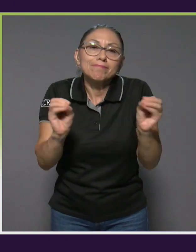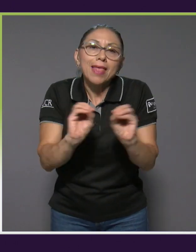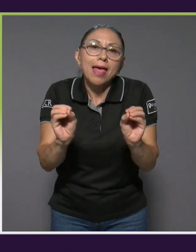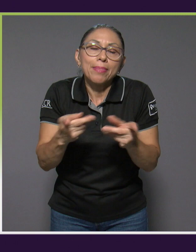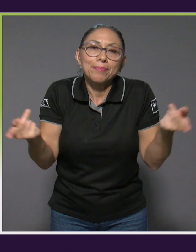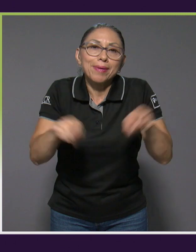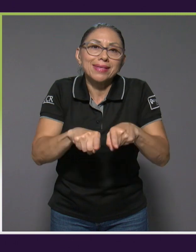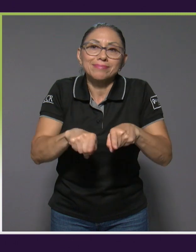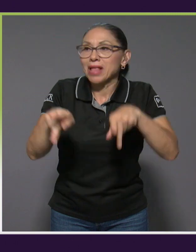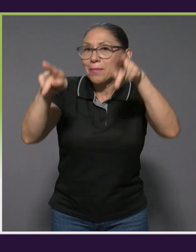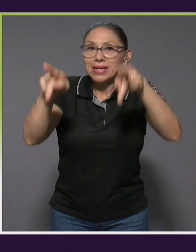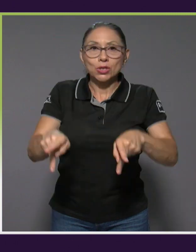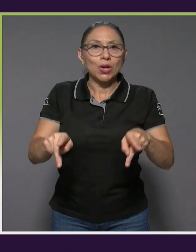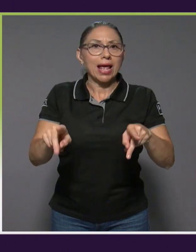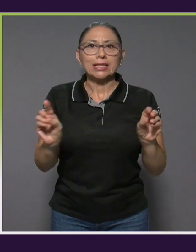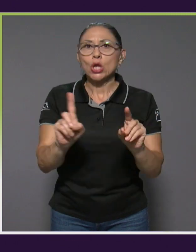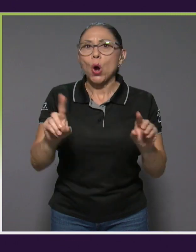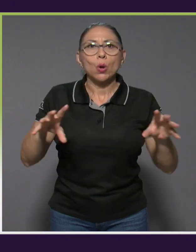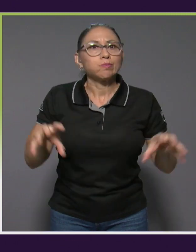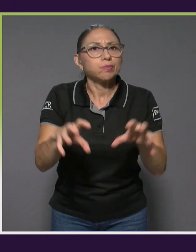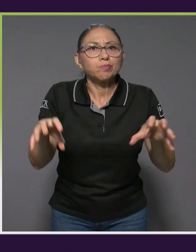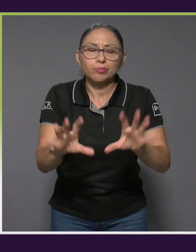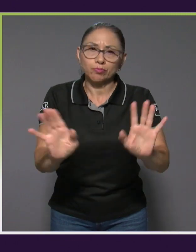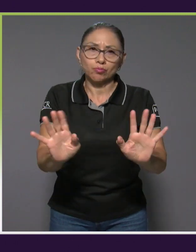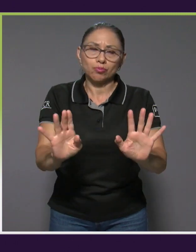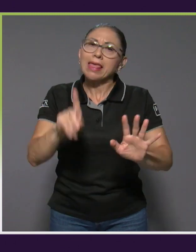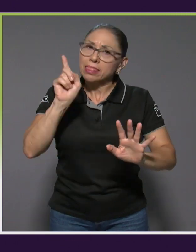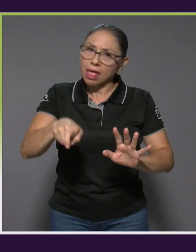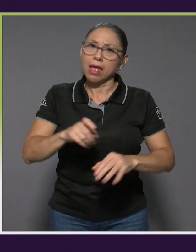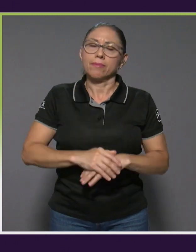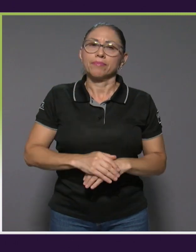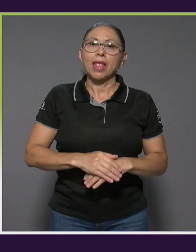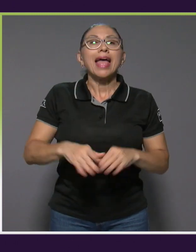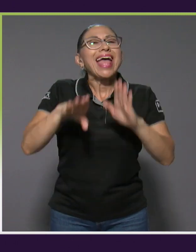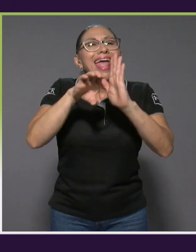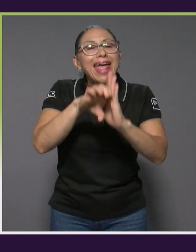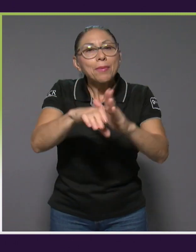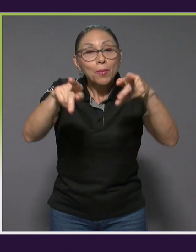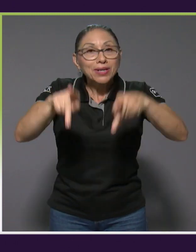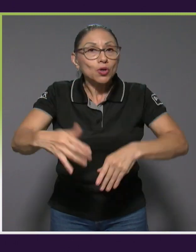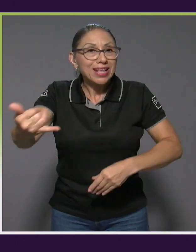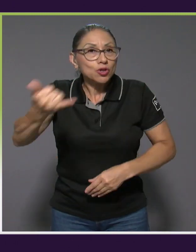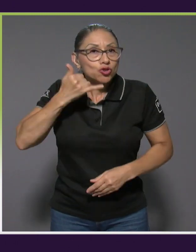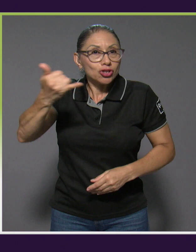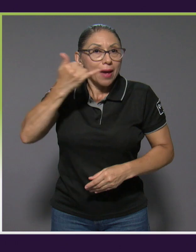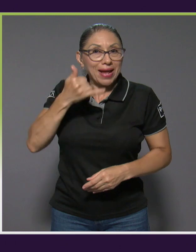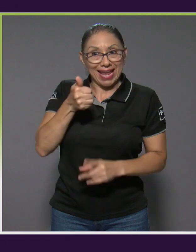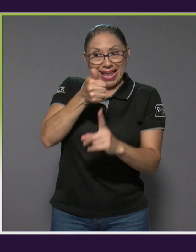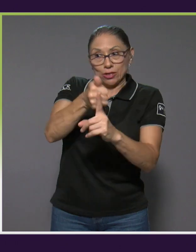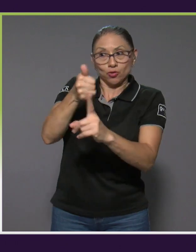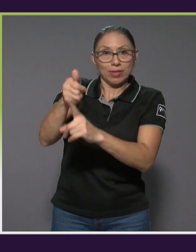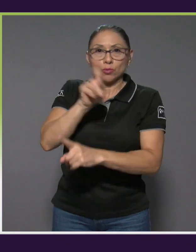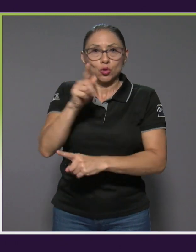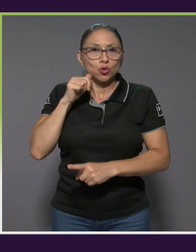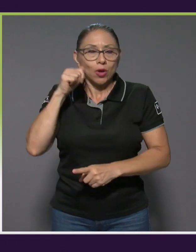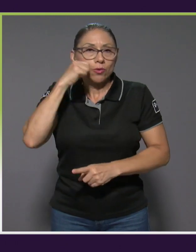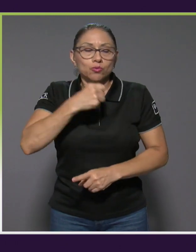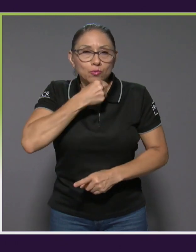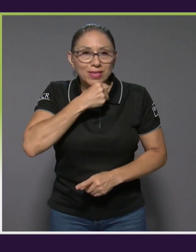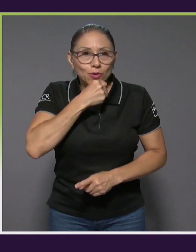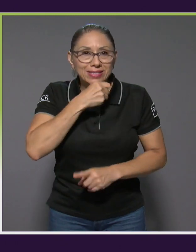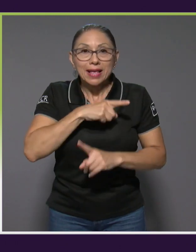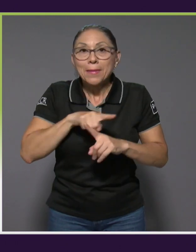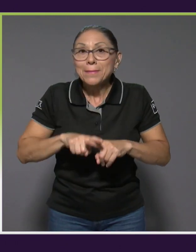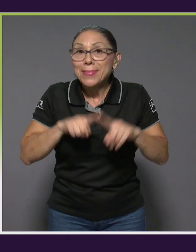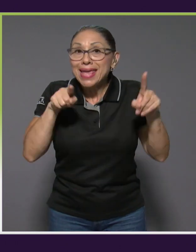no actúa. Aquí es que tenemos que actuar. Hay casos, por ejemplo, de personas que nos llaman que no son adultos mayores, pero que se han enterado, que esa es otra cosa,